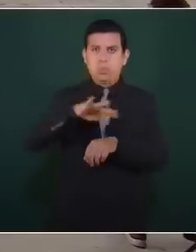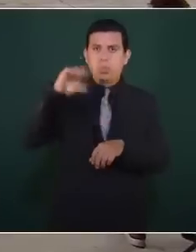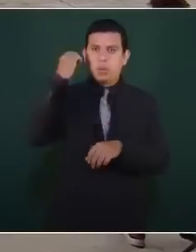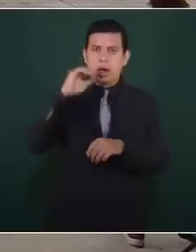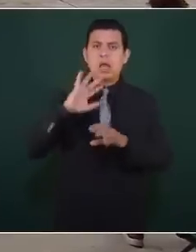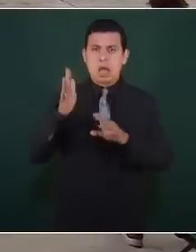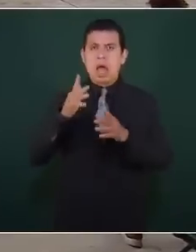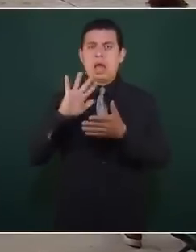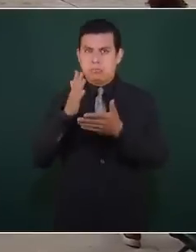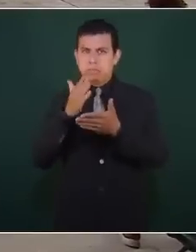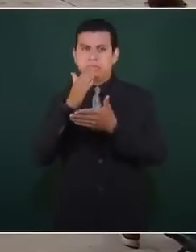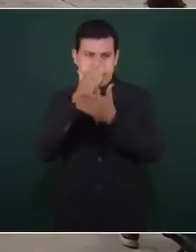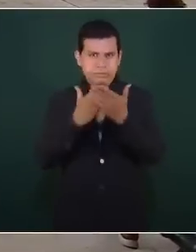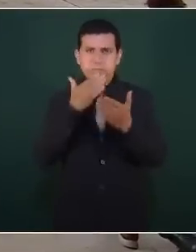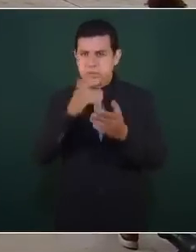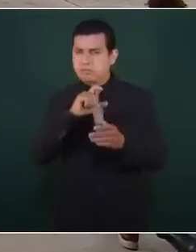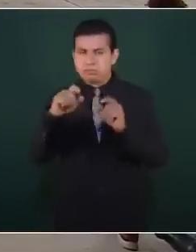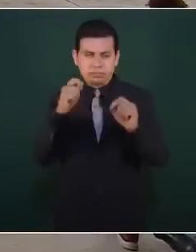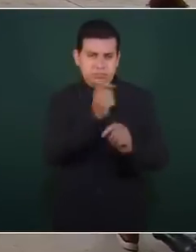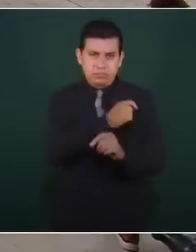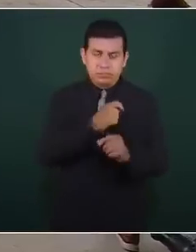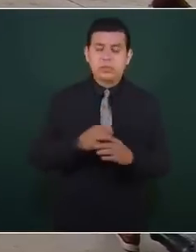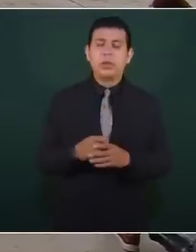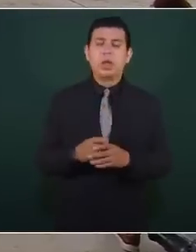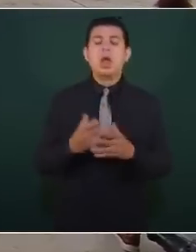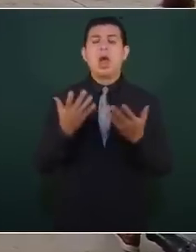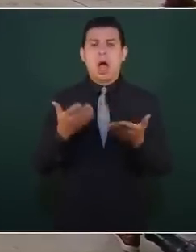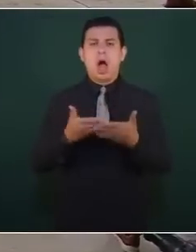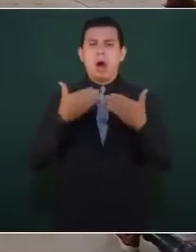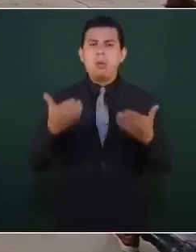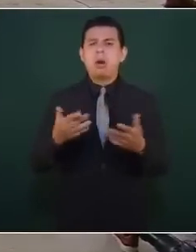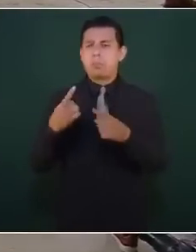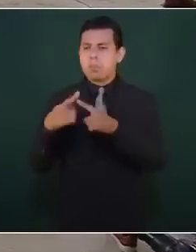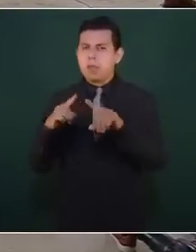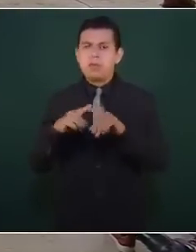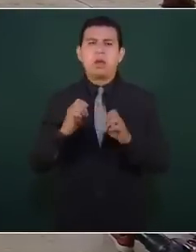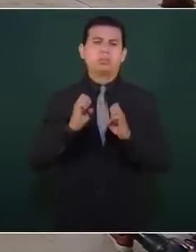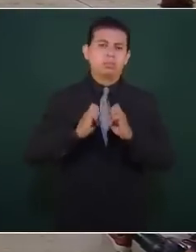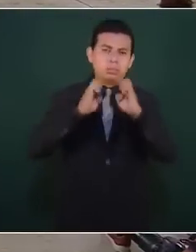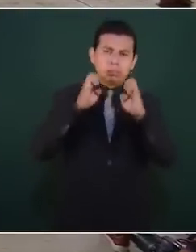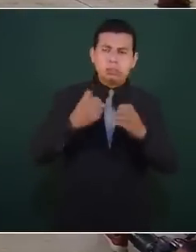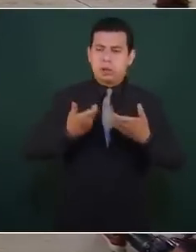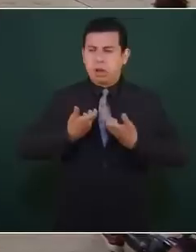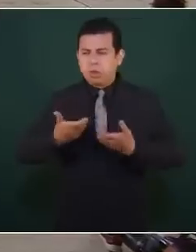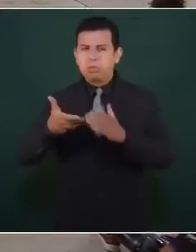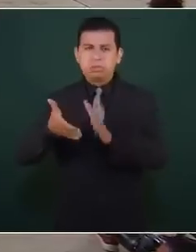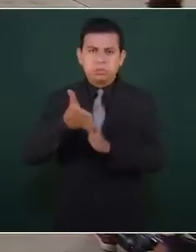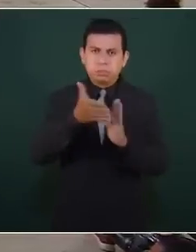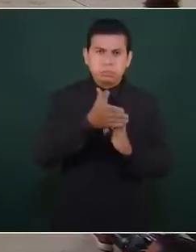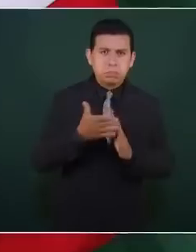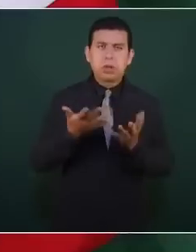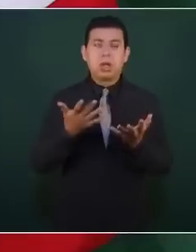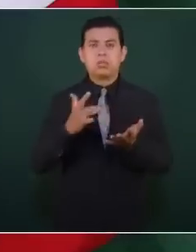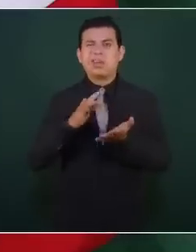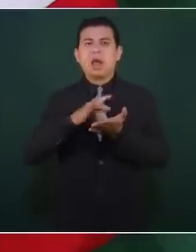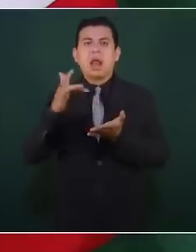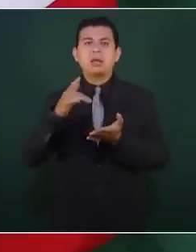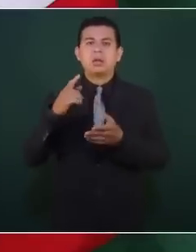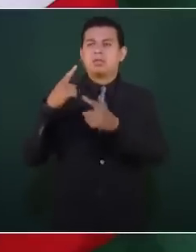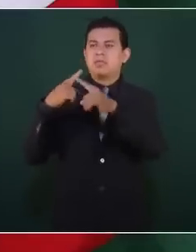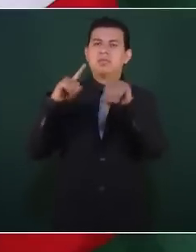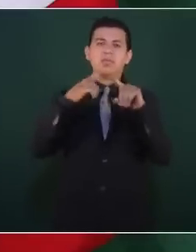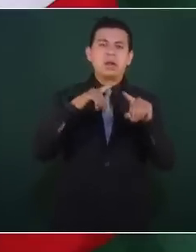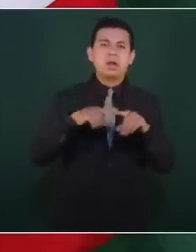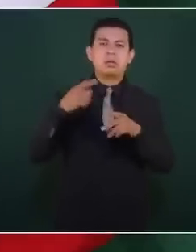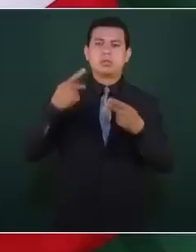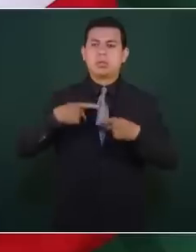También hay resultados importantes en crecimiento. Gracias a los esfuerzos que hay en inversión en infraestructura,